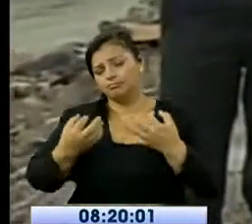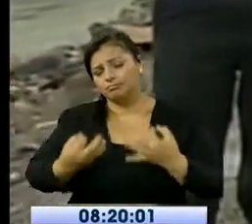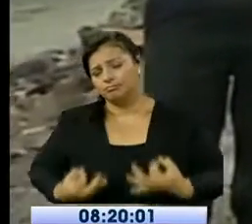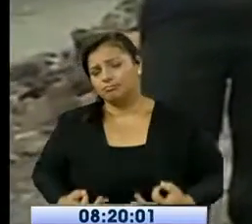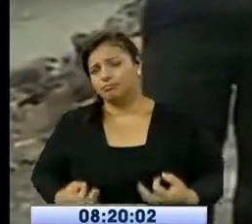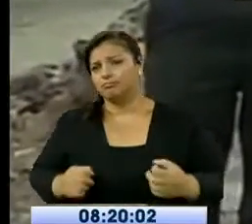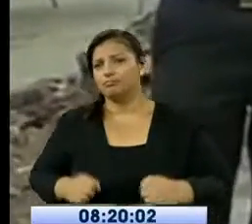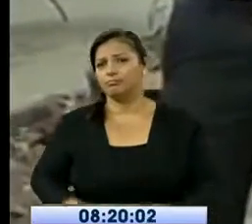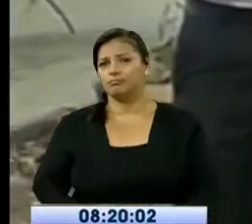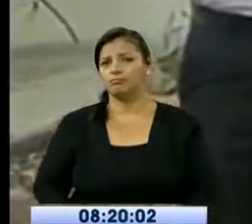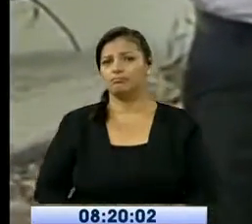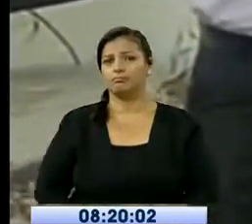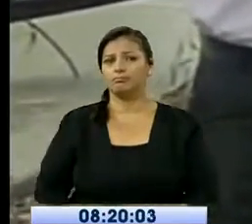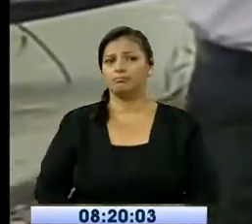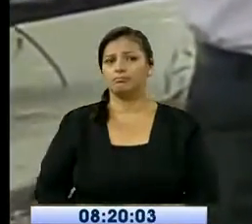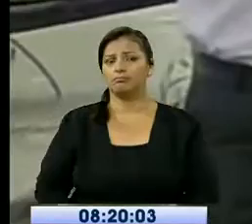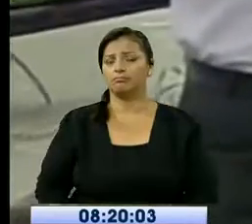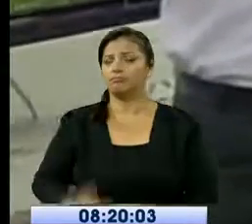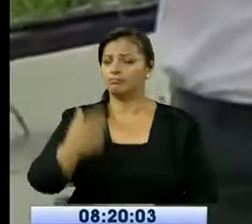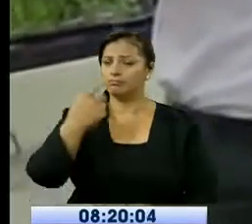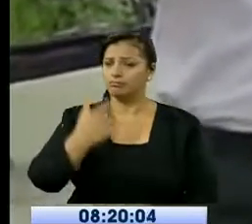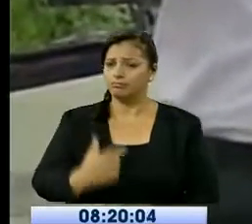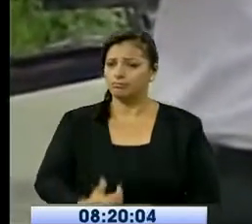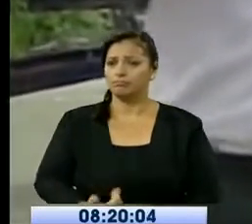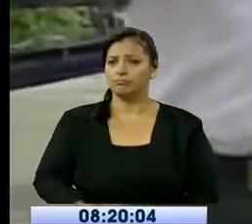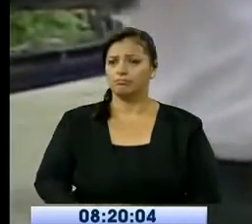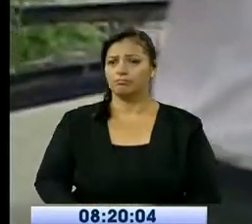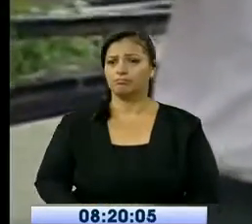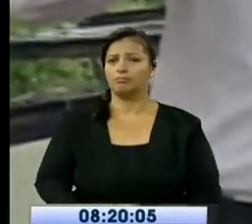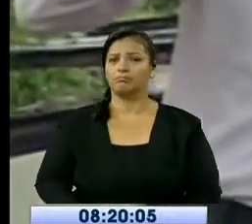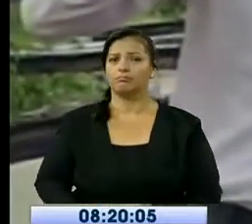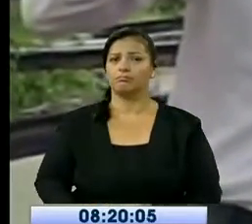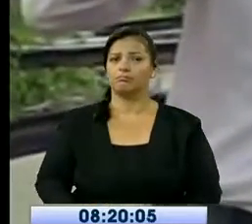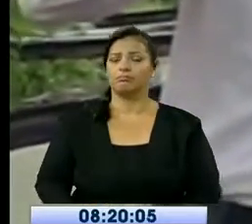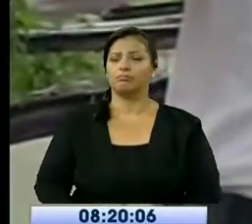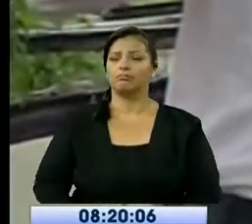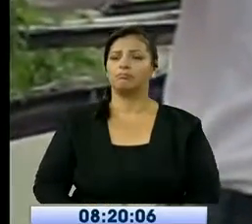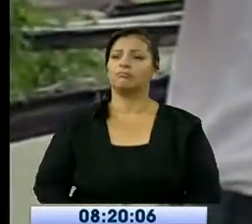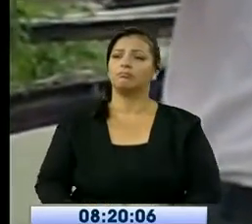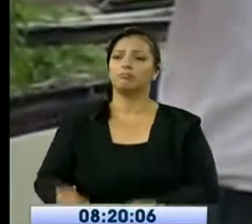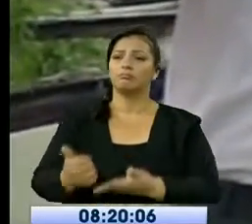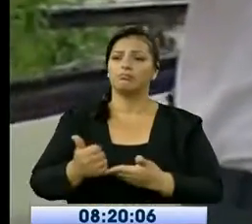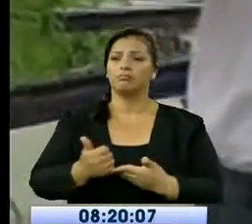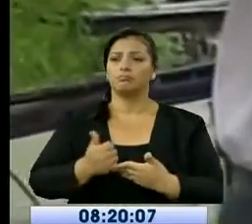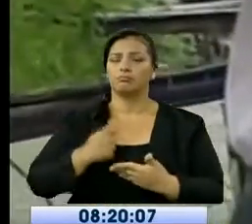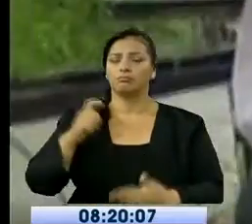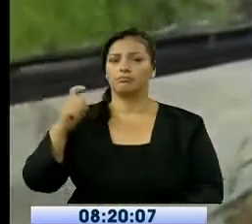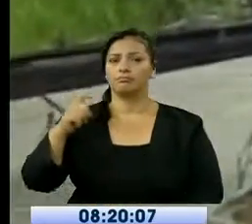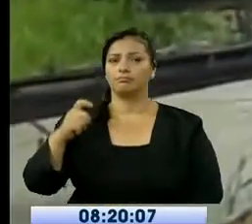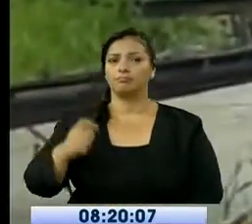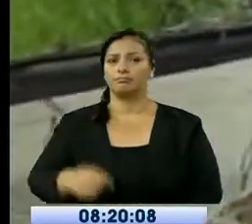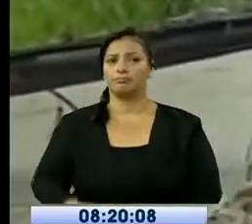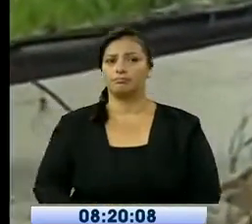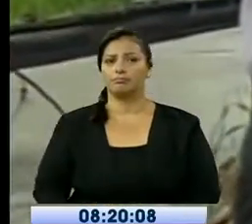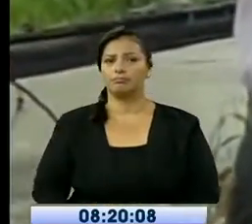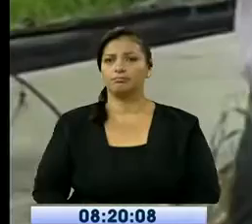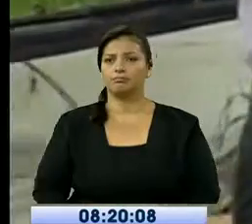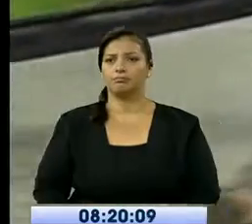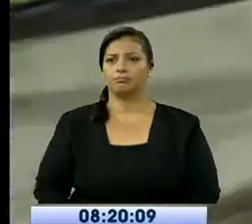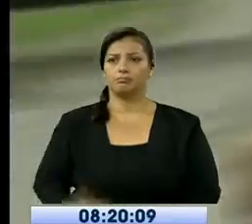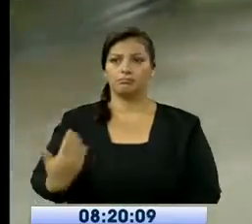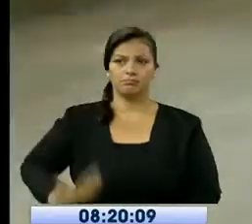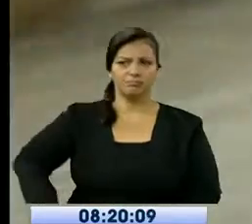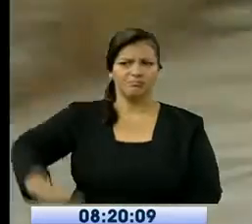ciudad de Guayaquil. Somos personas que necesitamos ayuda no solamente ahorita, ahora, gracias a Dios que la lluvia llega por lo menos hasta aquí, pero